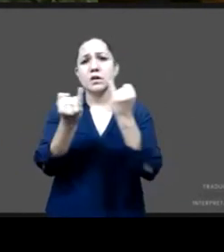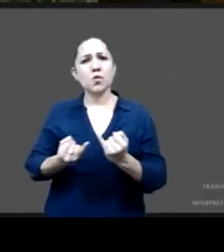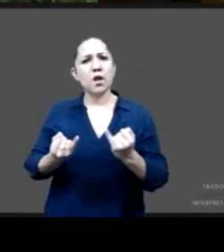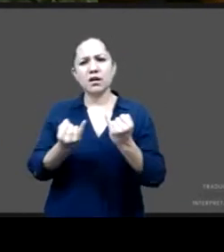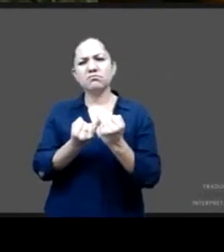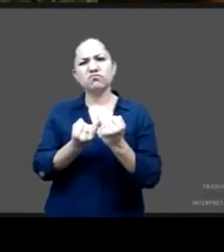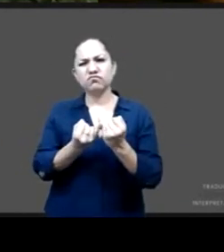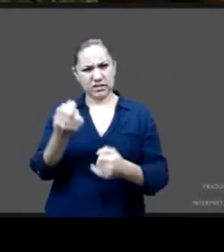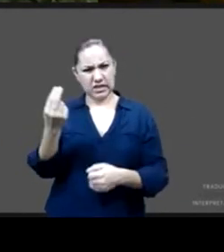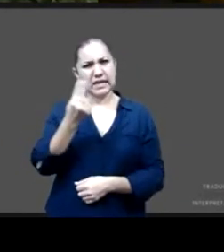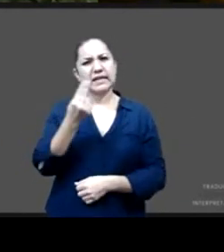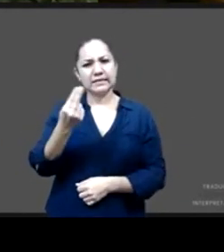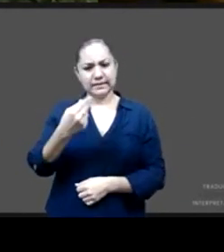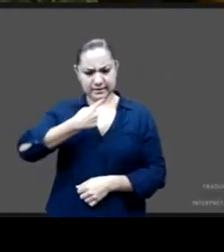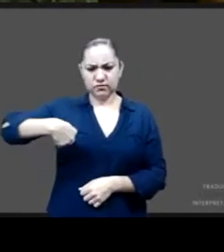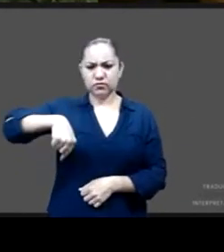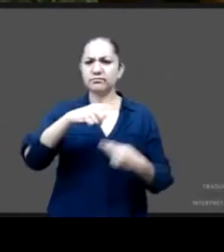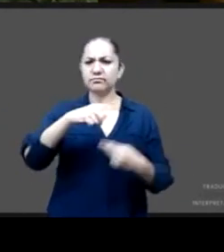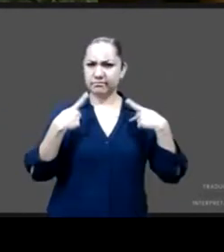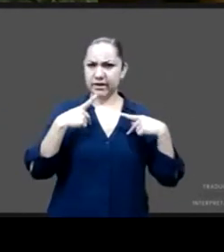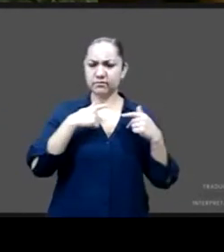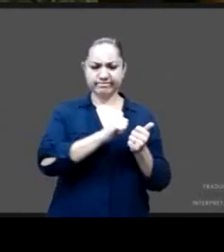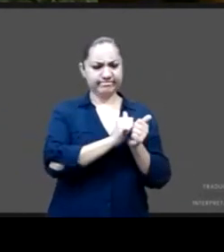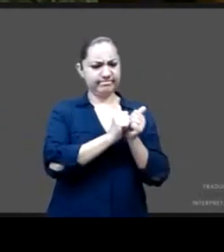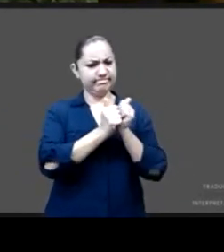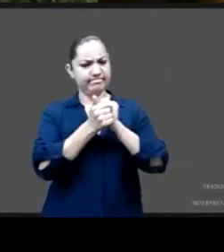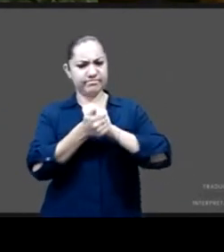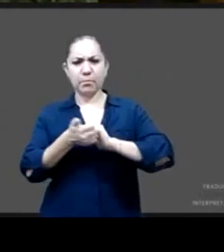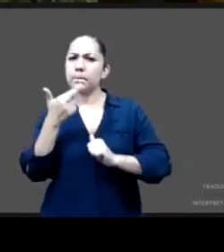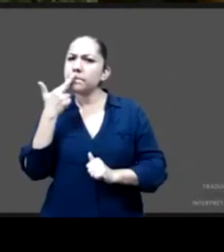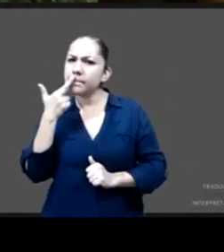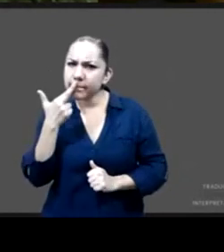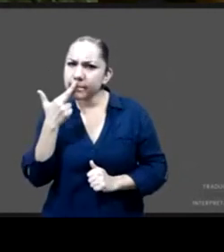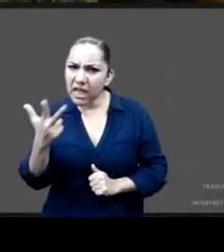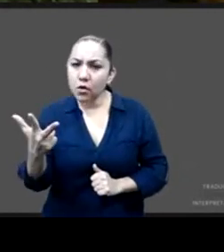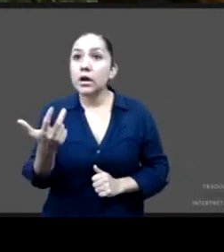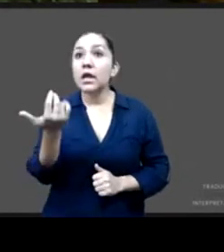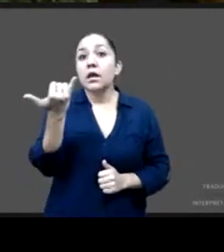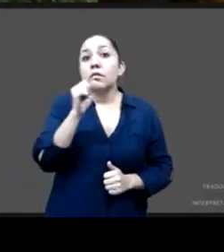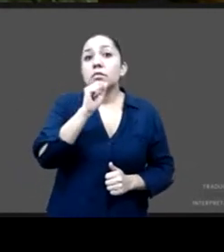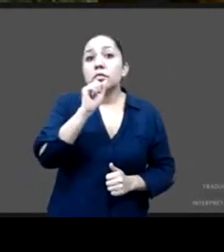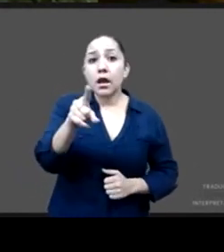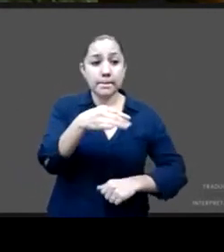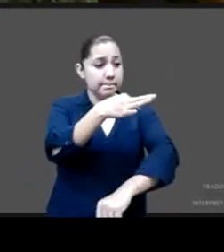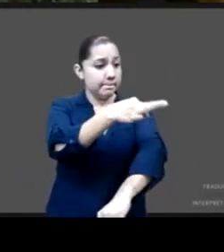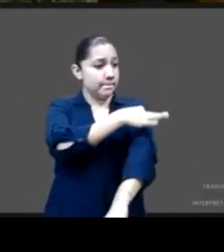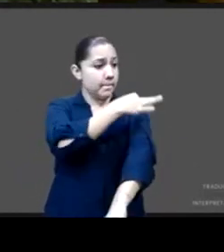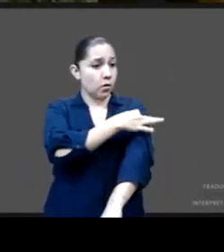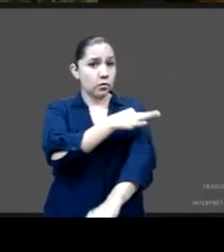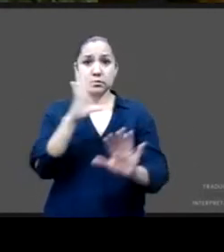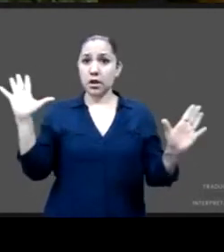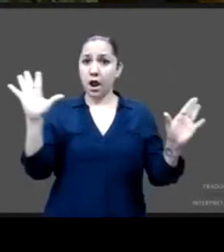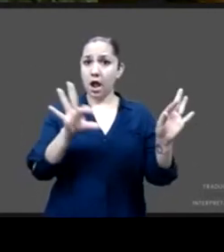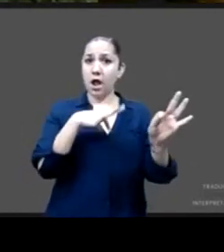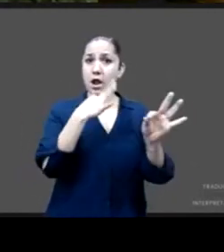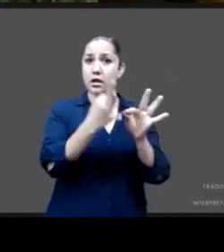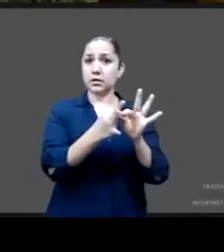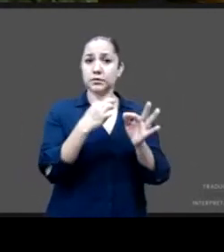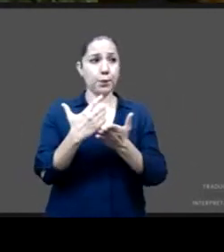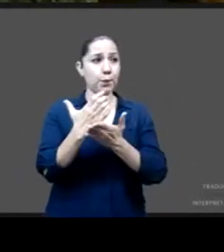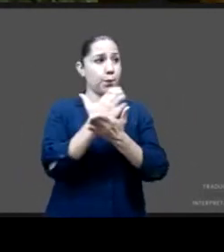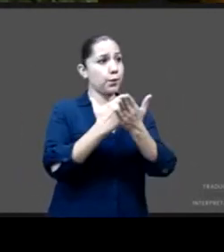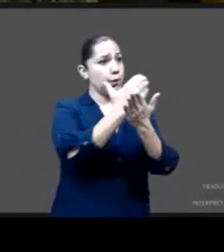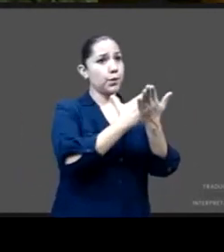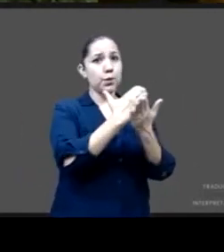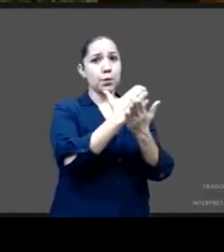suponga una vez que venga la vacuna y no olvidar lo que hemos vivido creo que tenemos que regresar mejores y